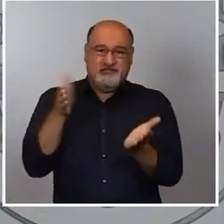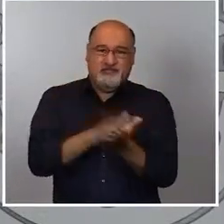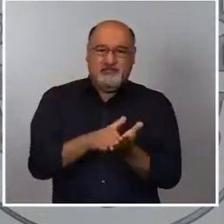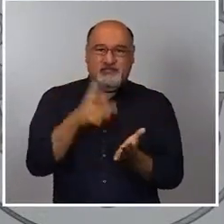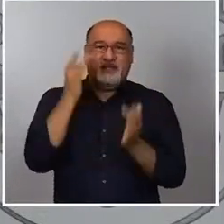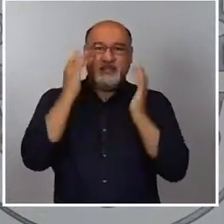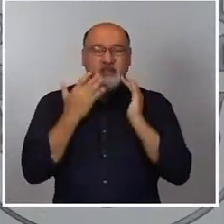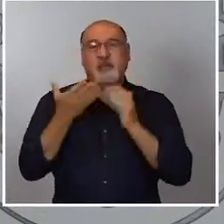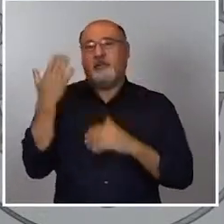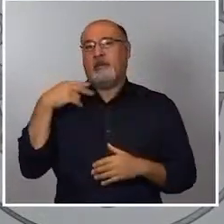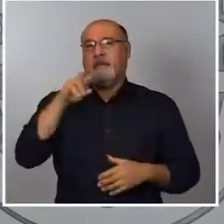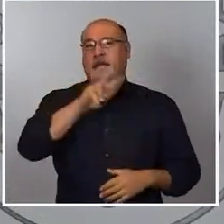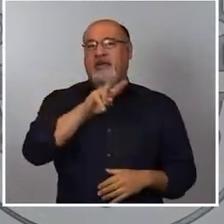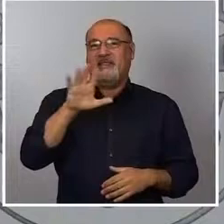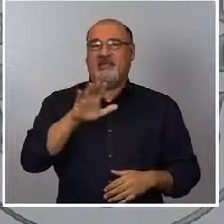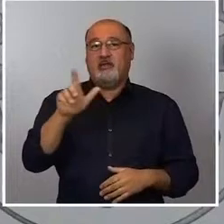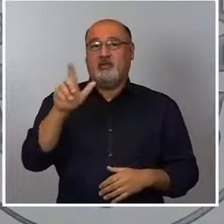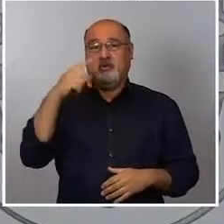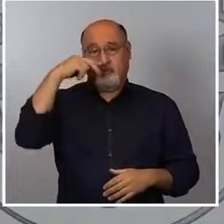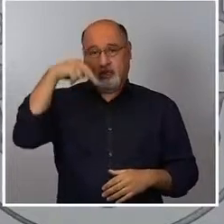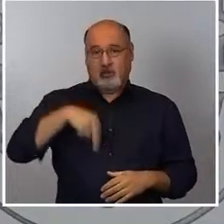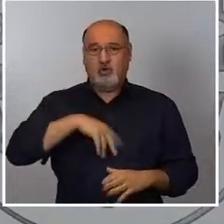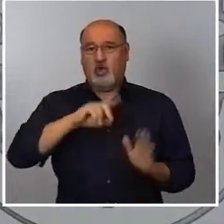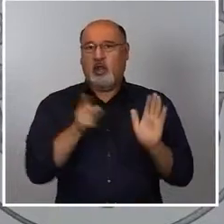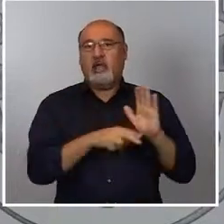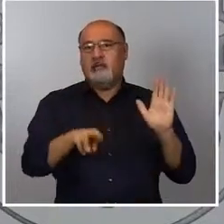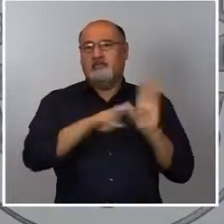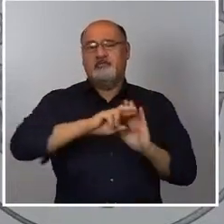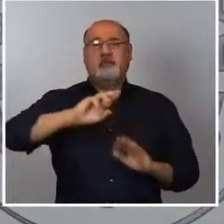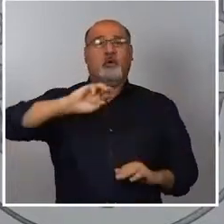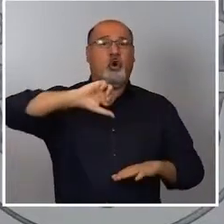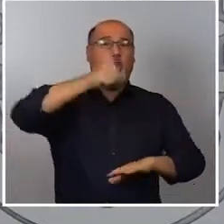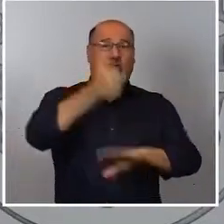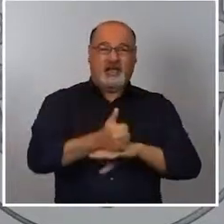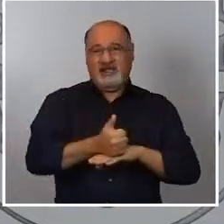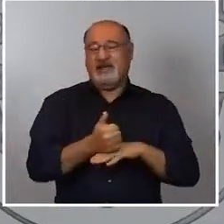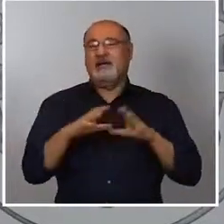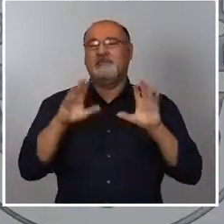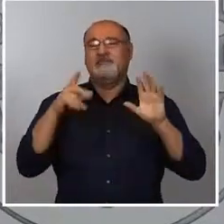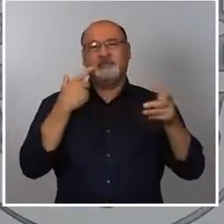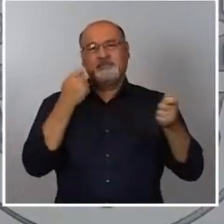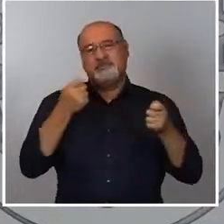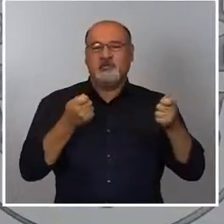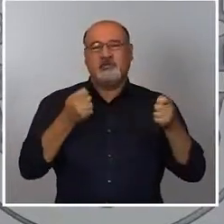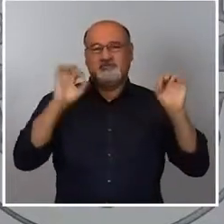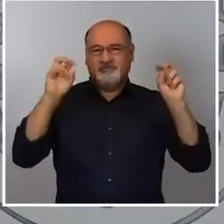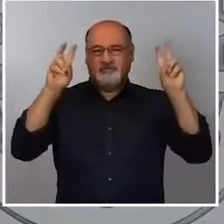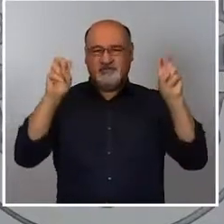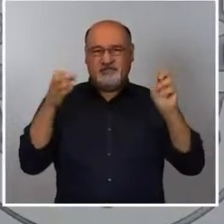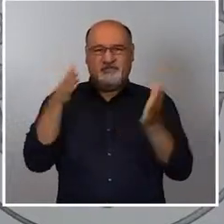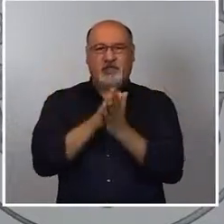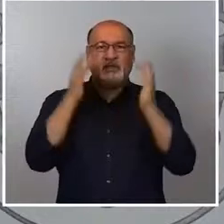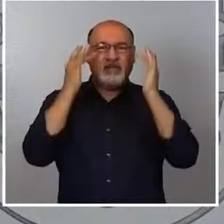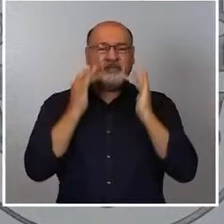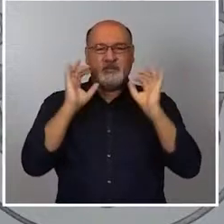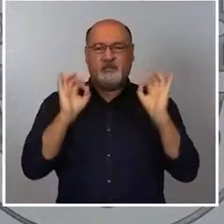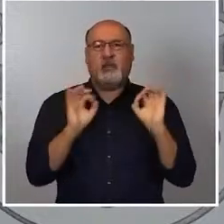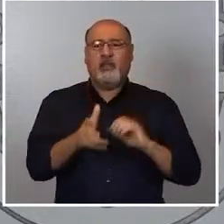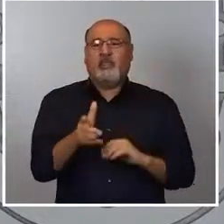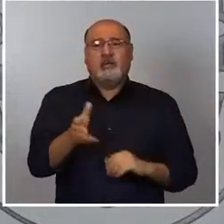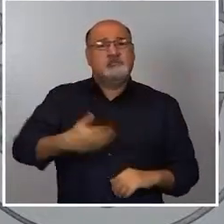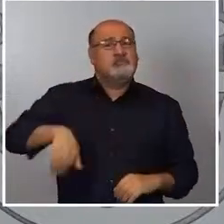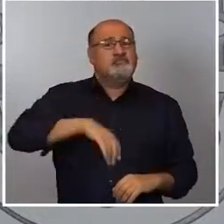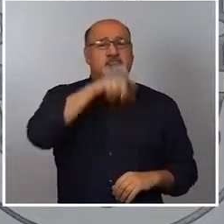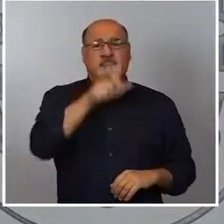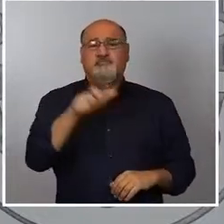la ley la ley orgánica de regulación de la eutanasia una ley que regula el derecho que corresponde a toda